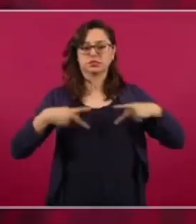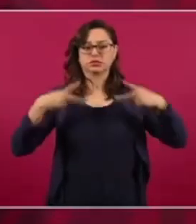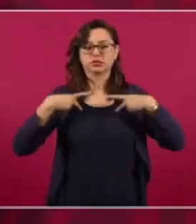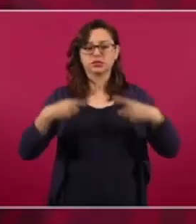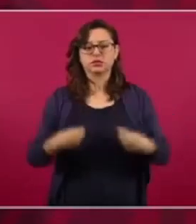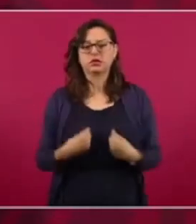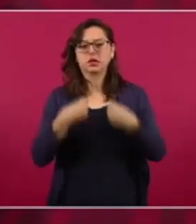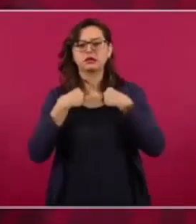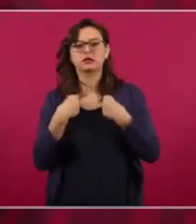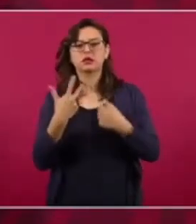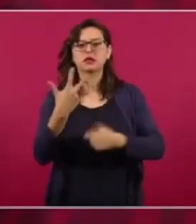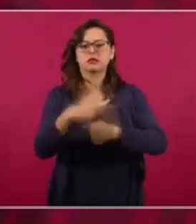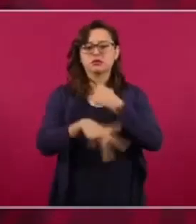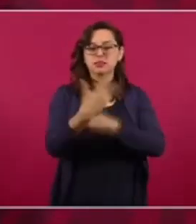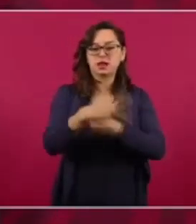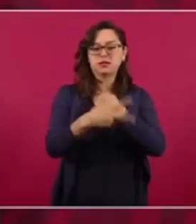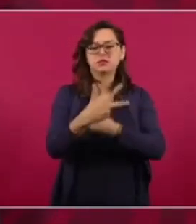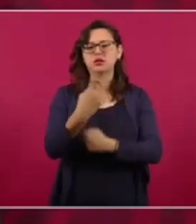habitantes.